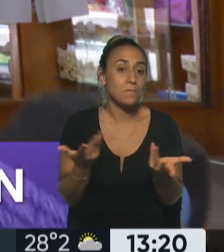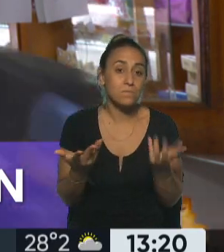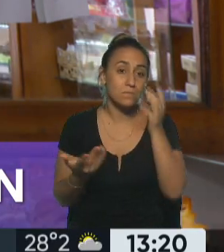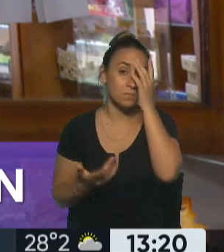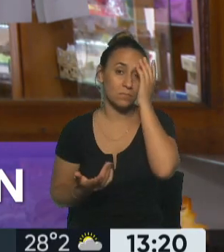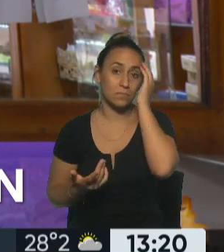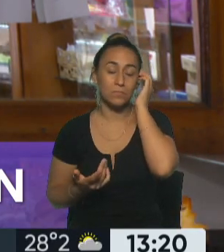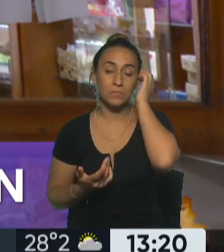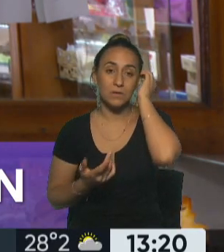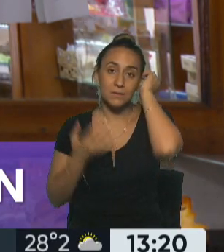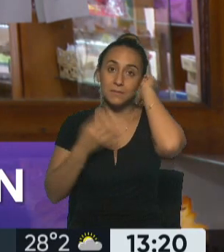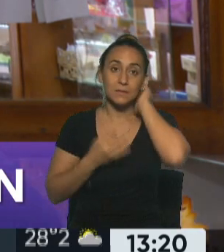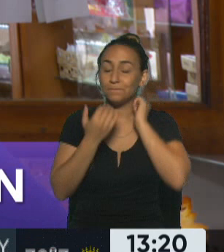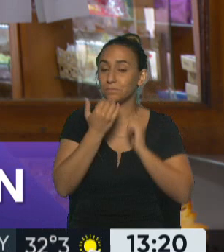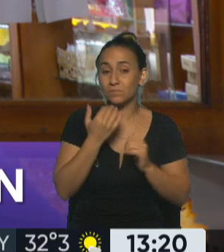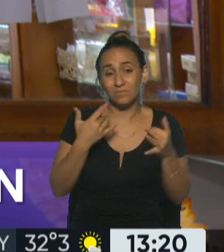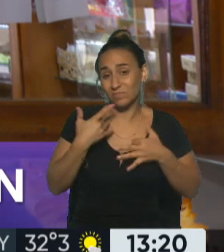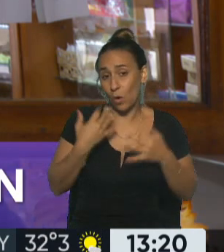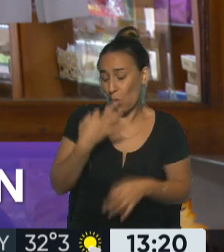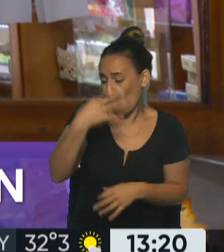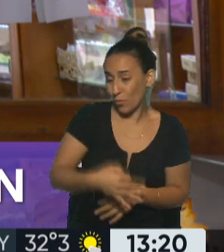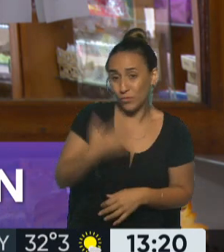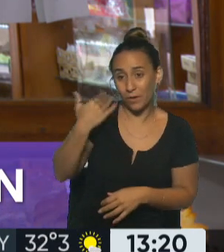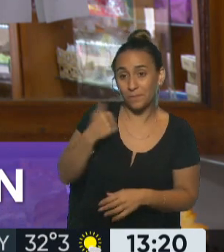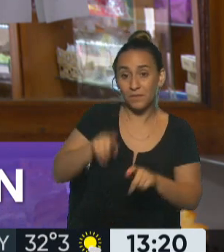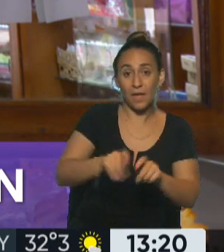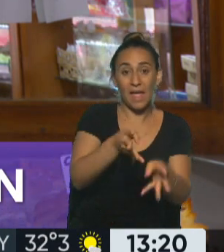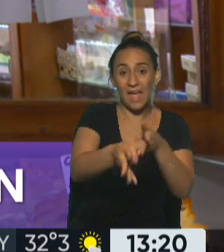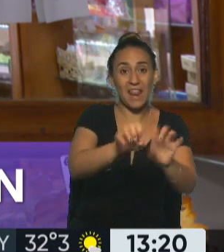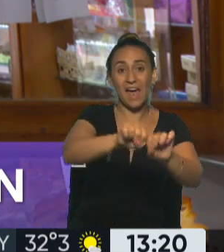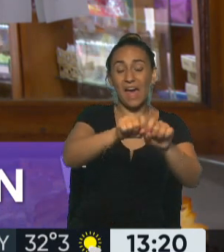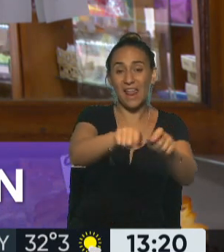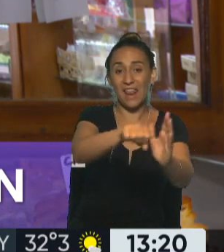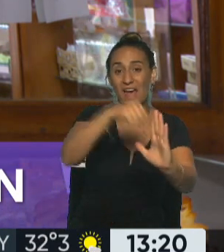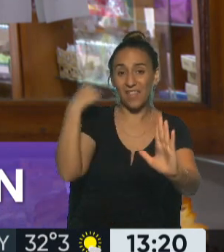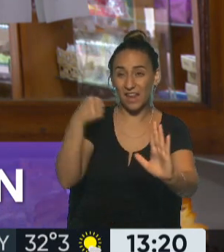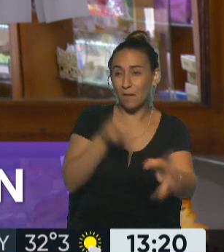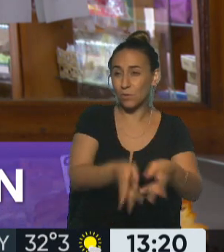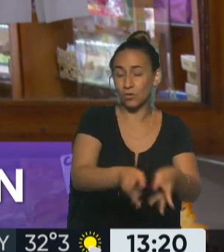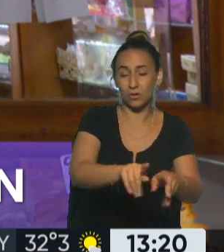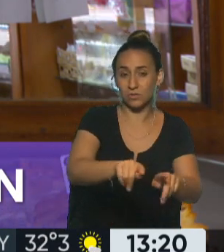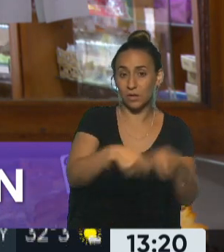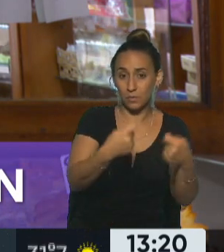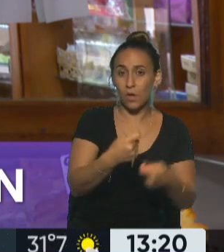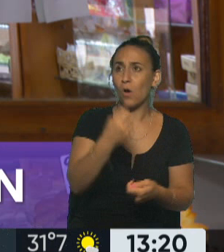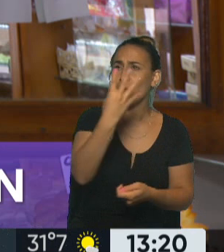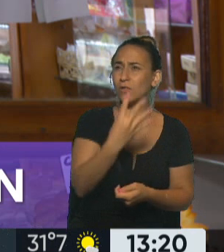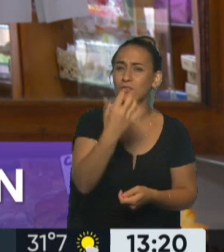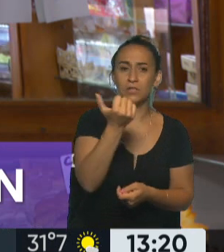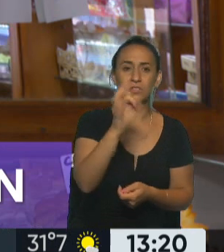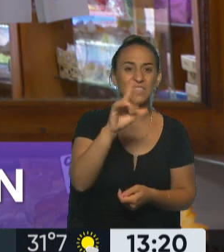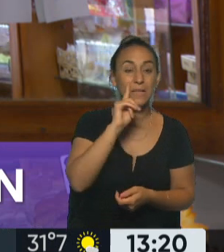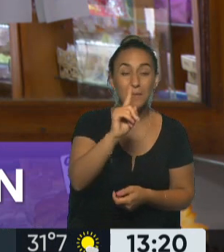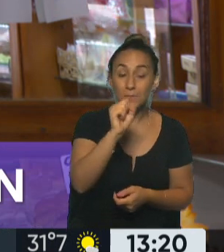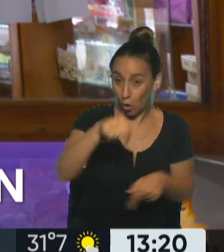de artefactos no sé yo lo único que sé que hoy se me rompió el motor ladera pagé 4 vendría ser 460000 pes el motor de la